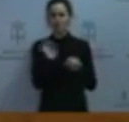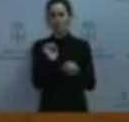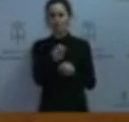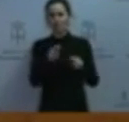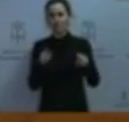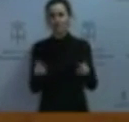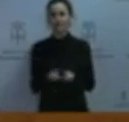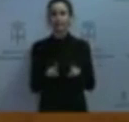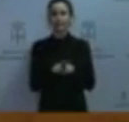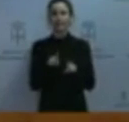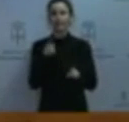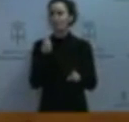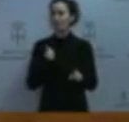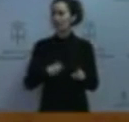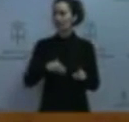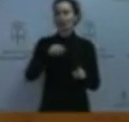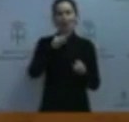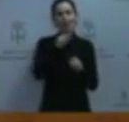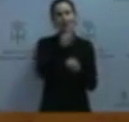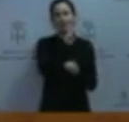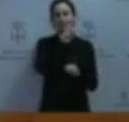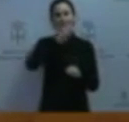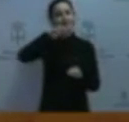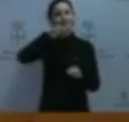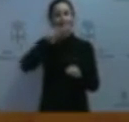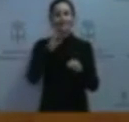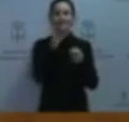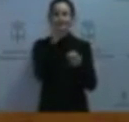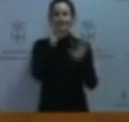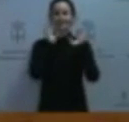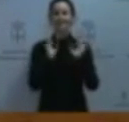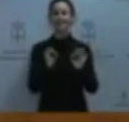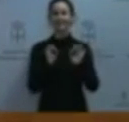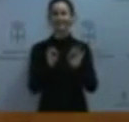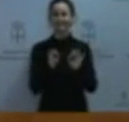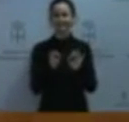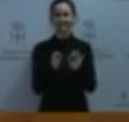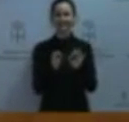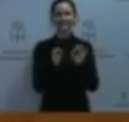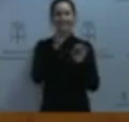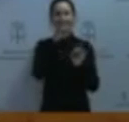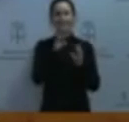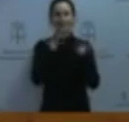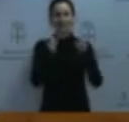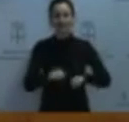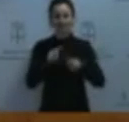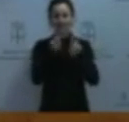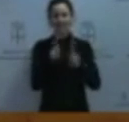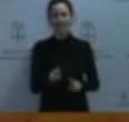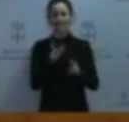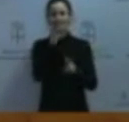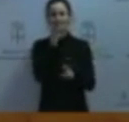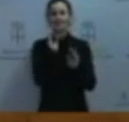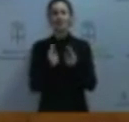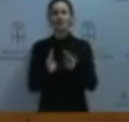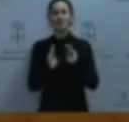visión de preservación de los recursos. Los partidos de la gran coalición firmando el Tratado Internacional CETA, que impedirá